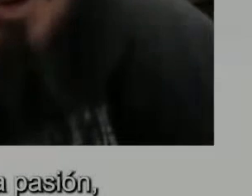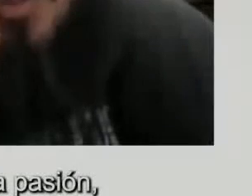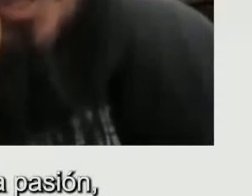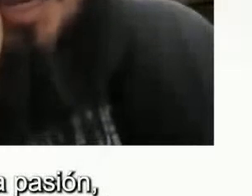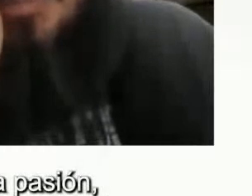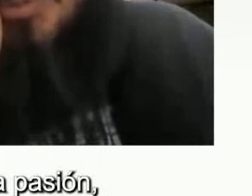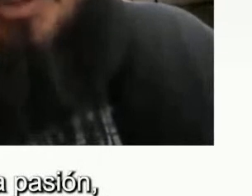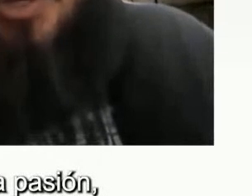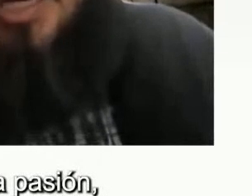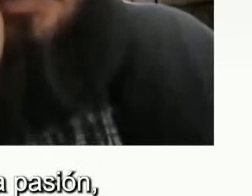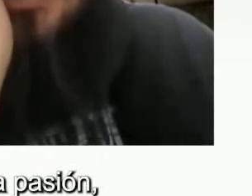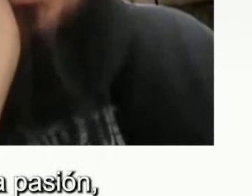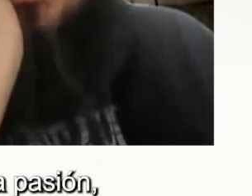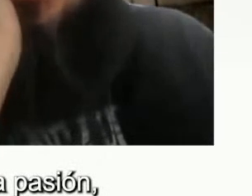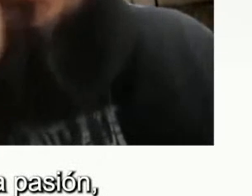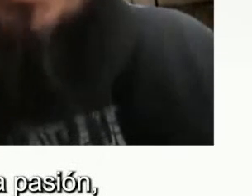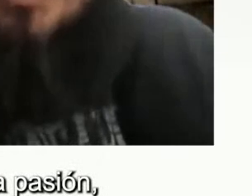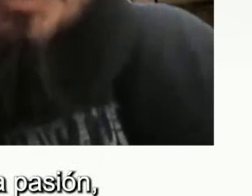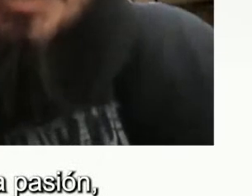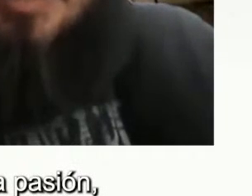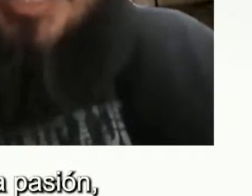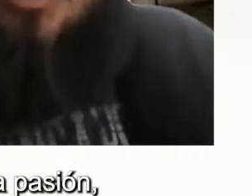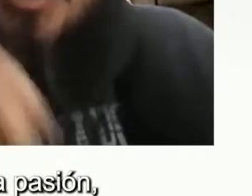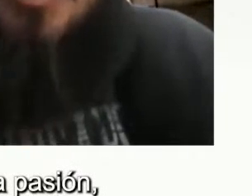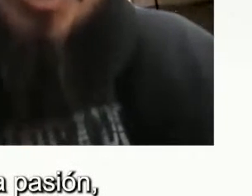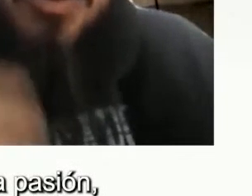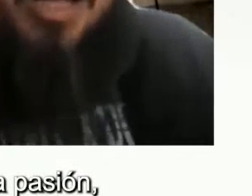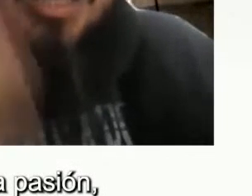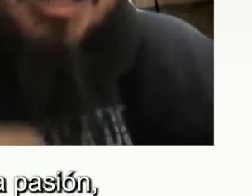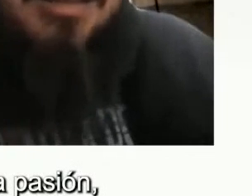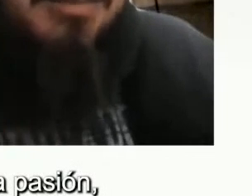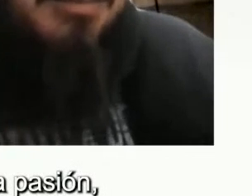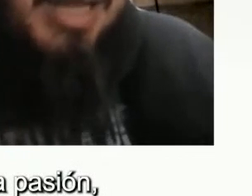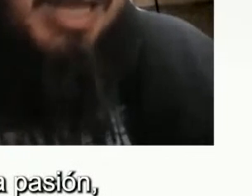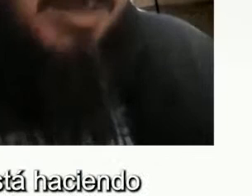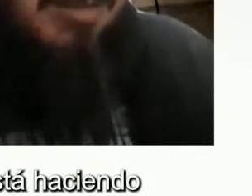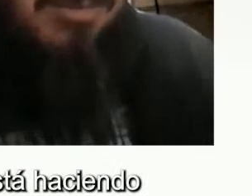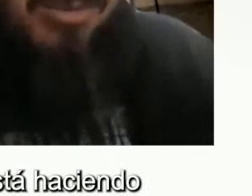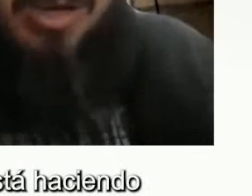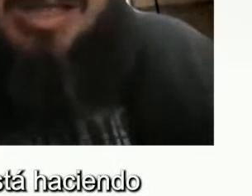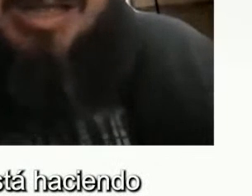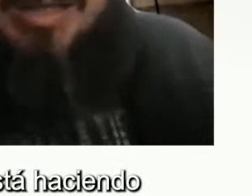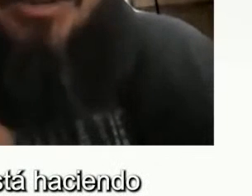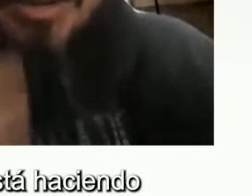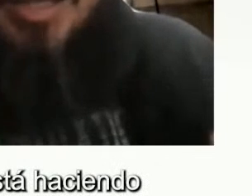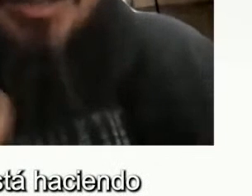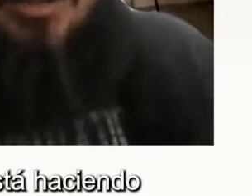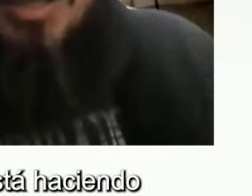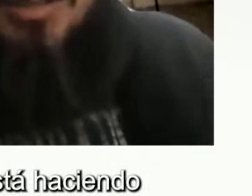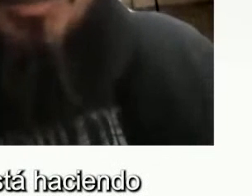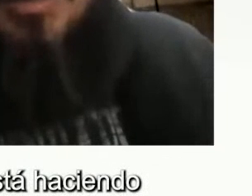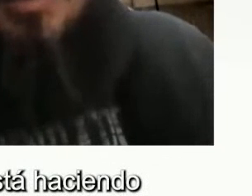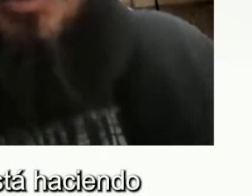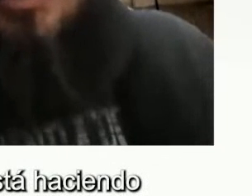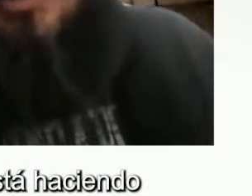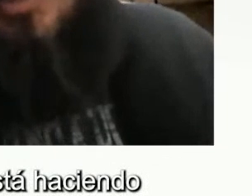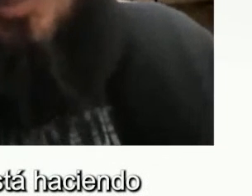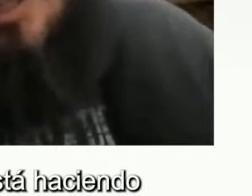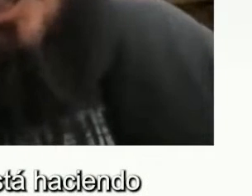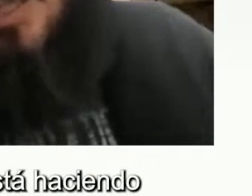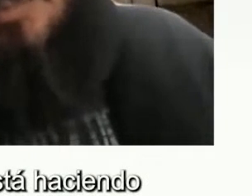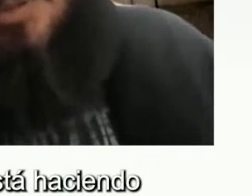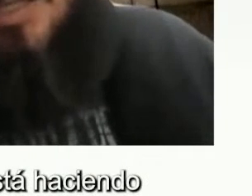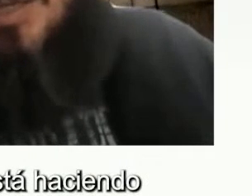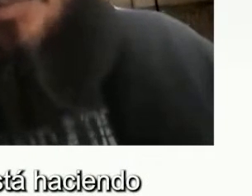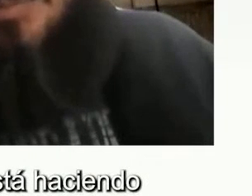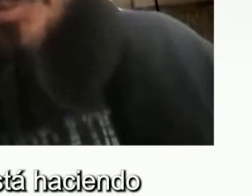También un poco como desde la pulsión y la pasión. Y yo más bien como que mi cabeza funciona categorizando cosas, ¿no? Como eso estoy